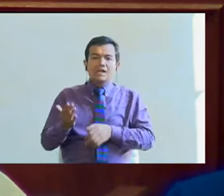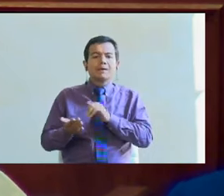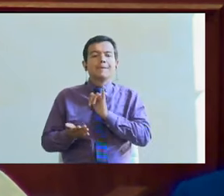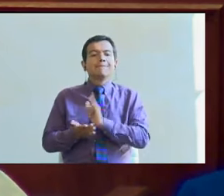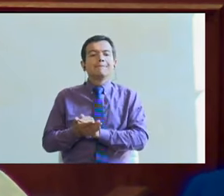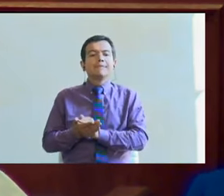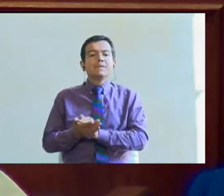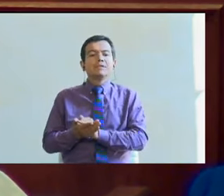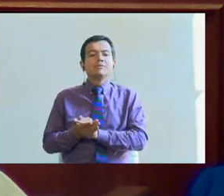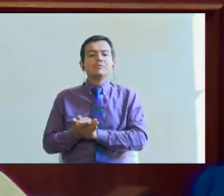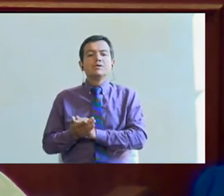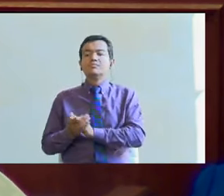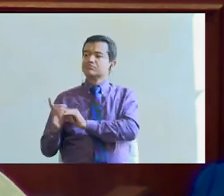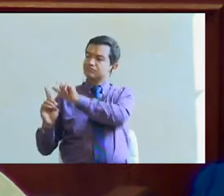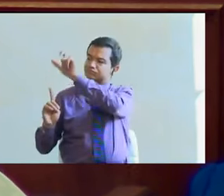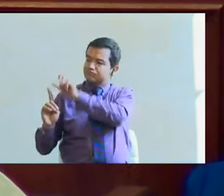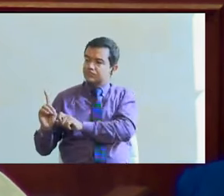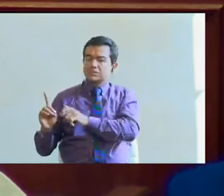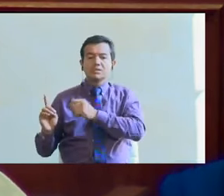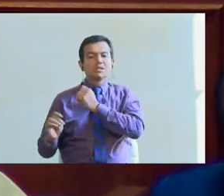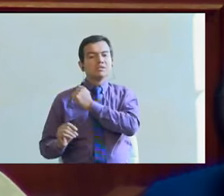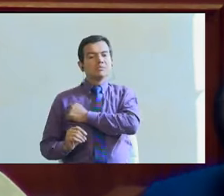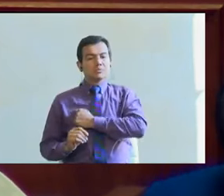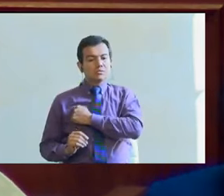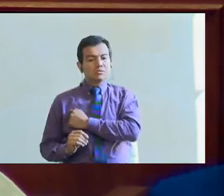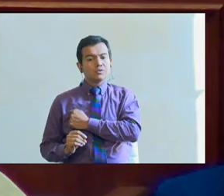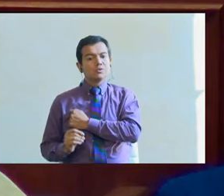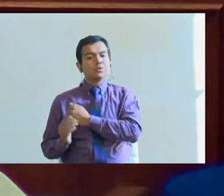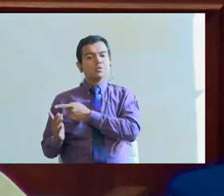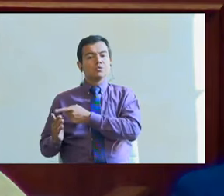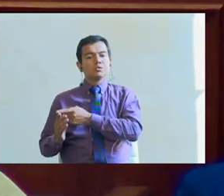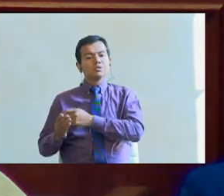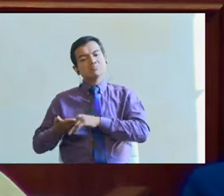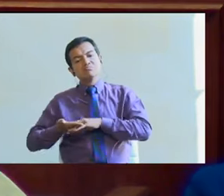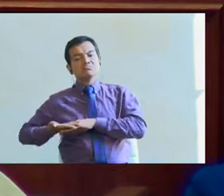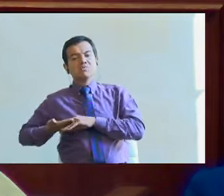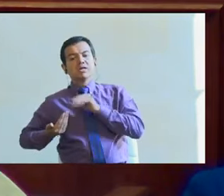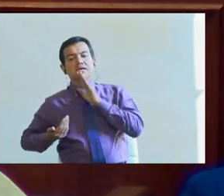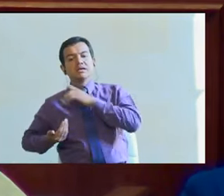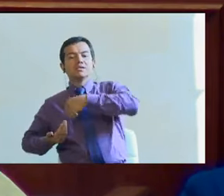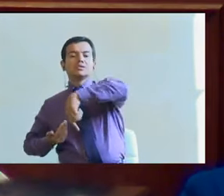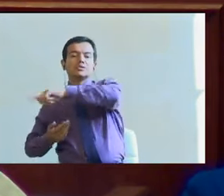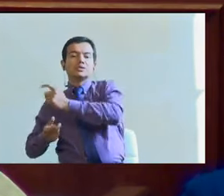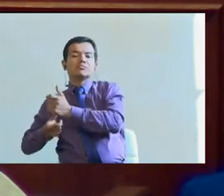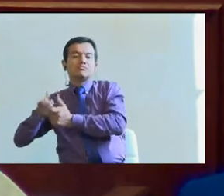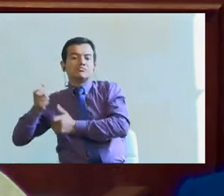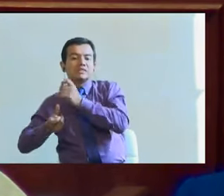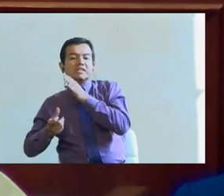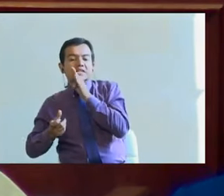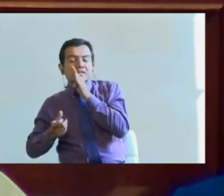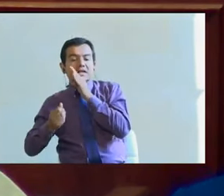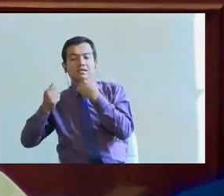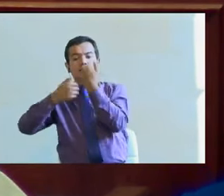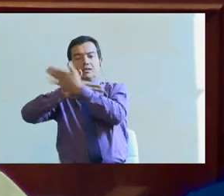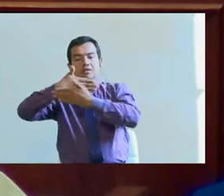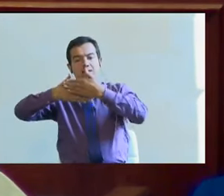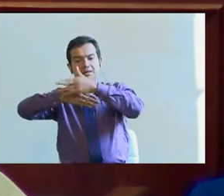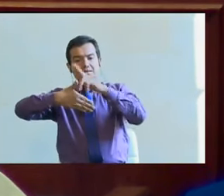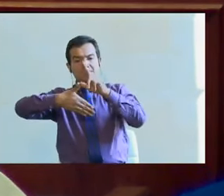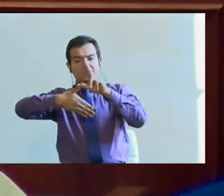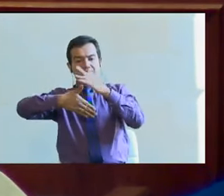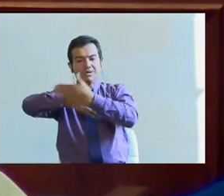pronunciamiento solicitamos realmente un pronunciamiento de los parlamentos latinoamericano para que se